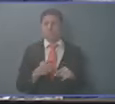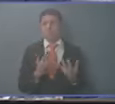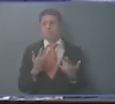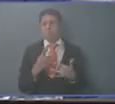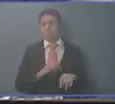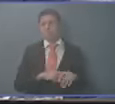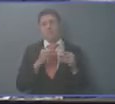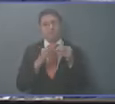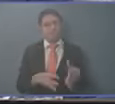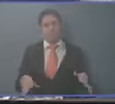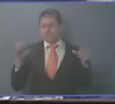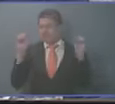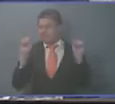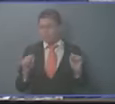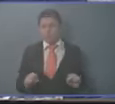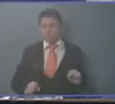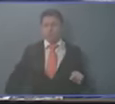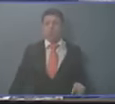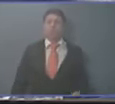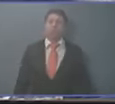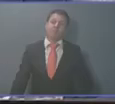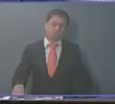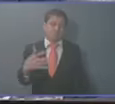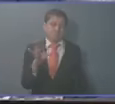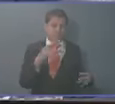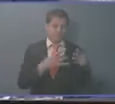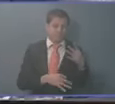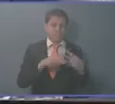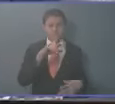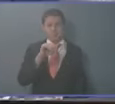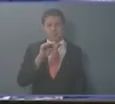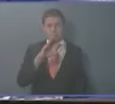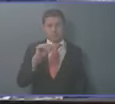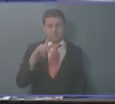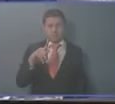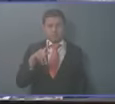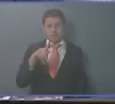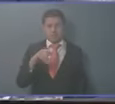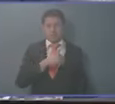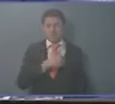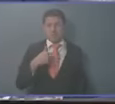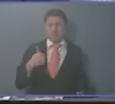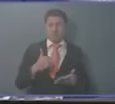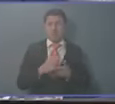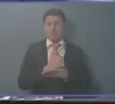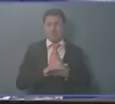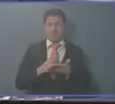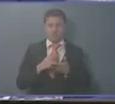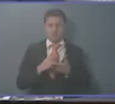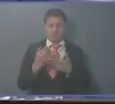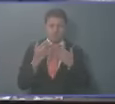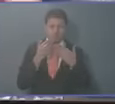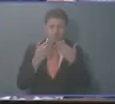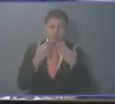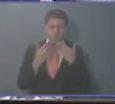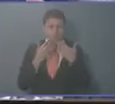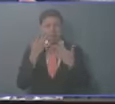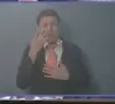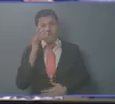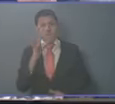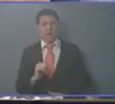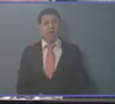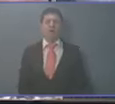perdiendo tiempo. Y la LACAP, donde decía el ministro de Hacienda, en el espacio que teníamos, por